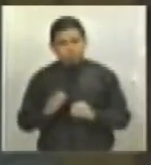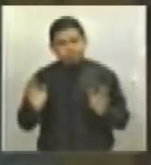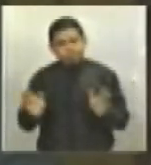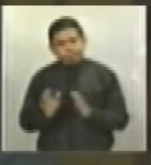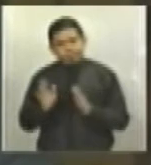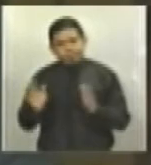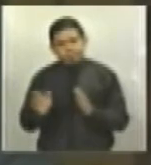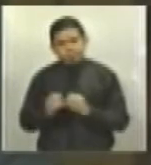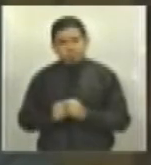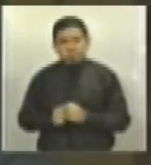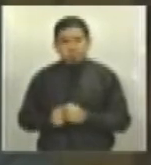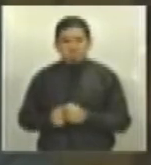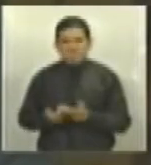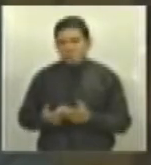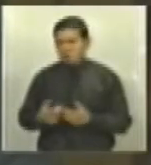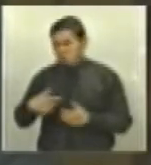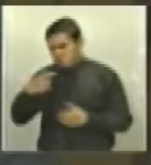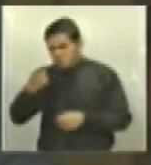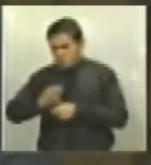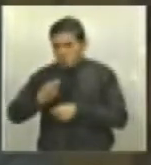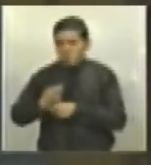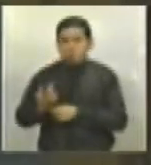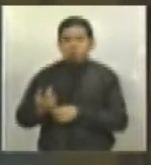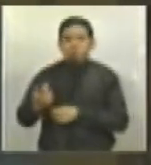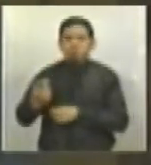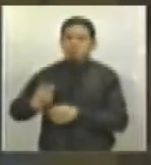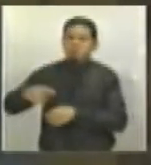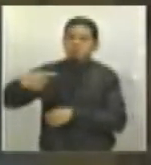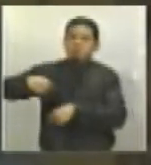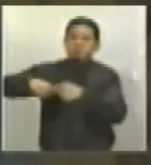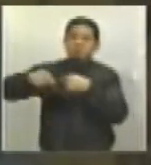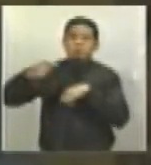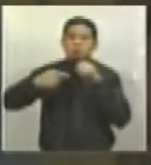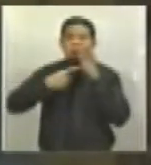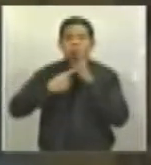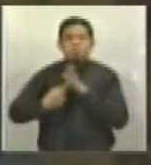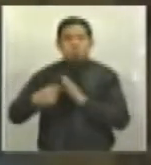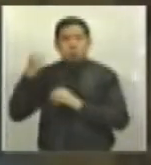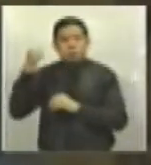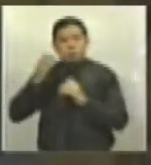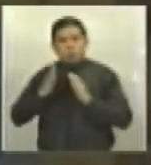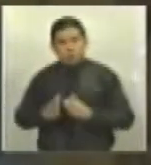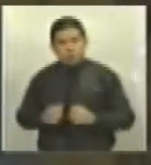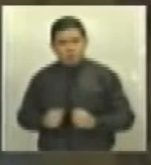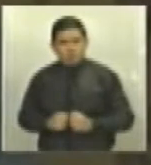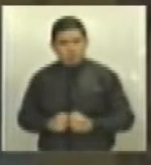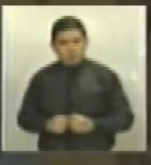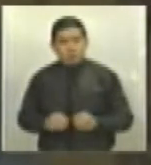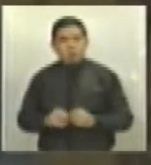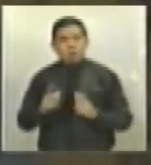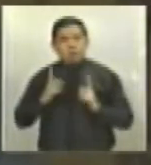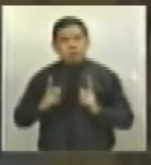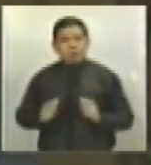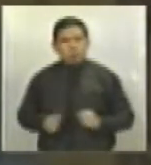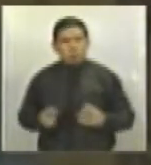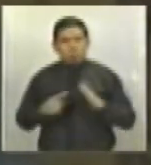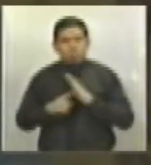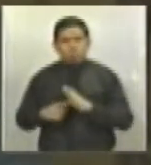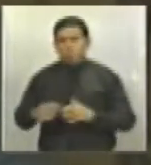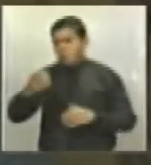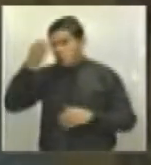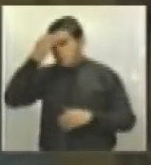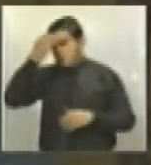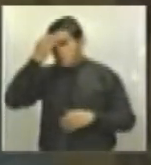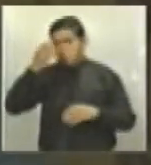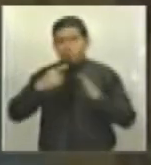la migración generalizada y poner en riesgo derechos humanos básicos como a la salud, a la educación